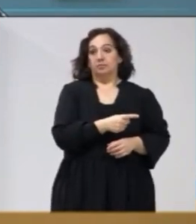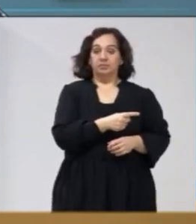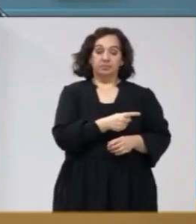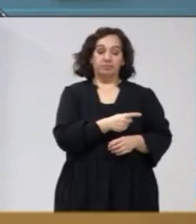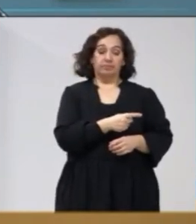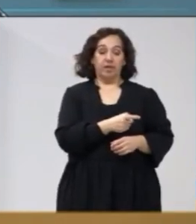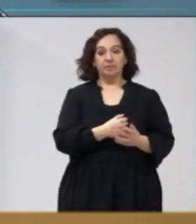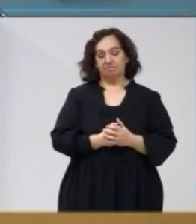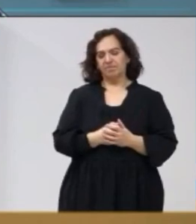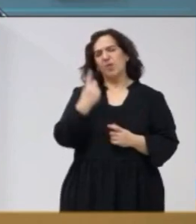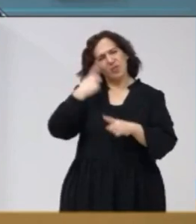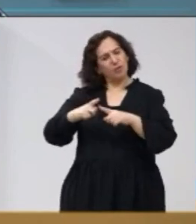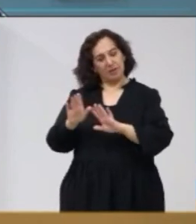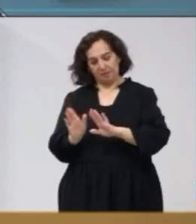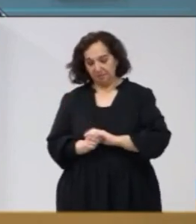Hay una cosa, yo